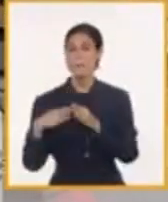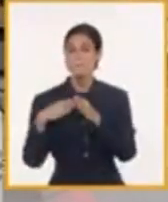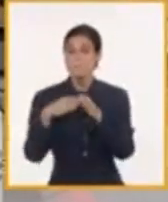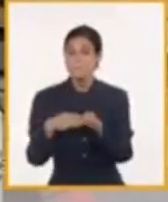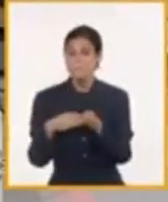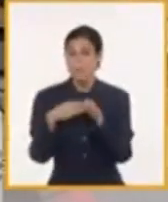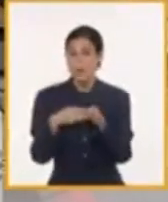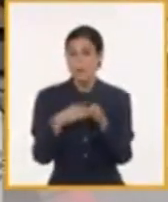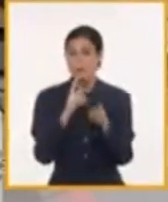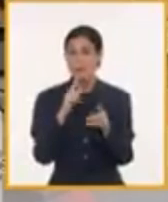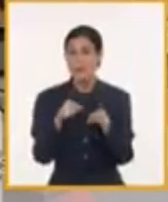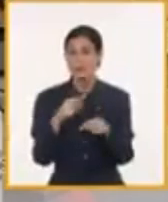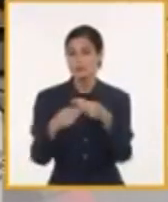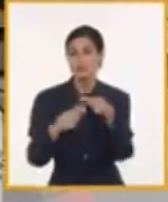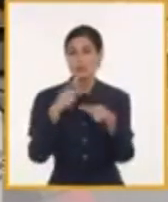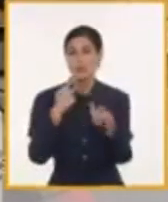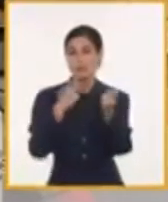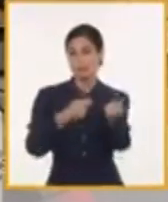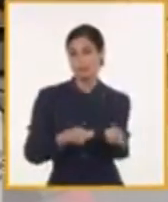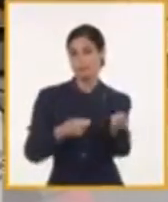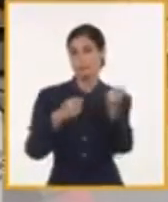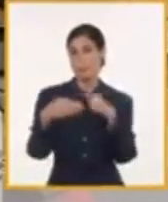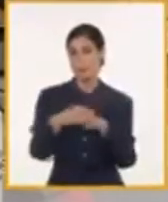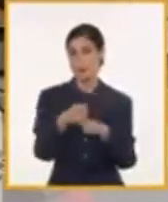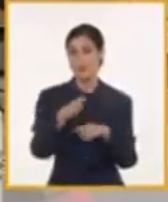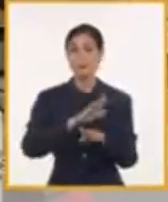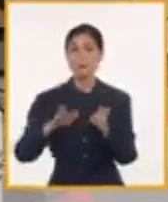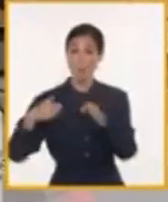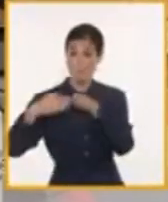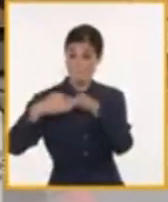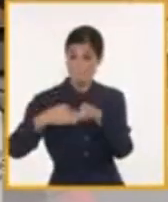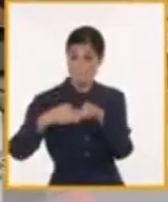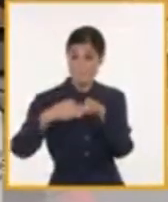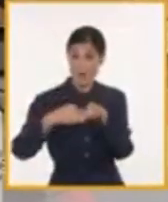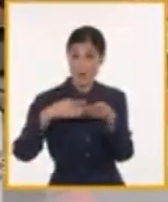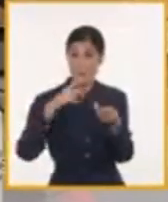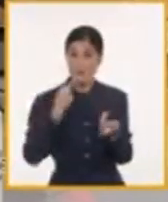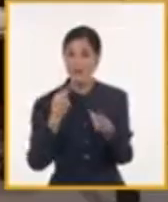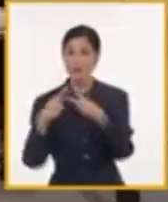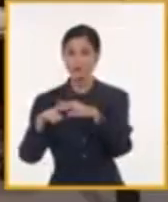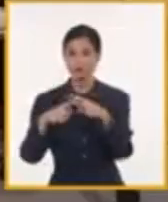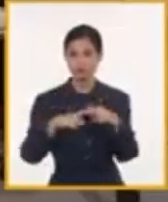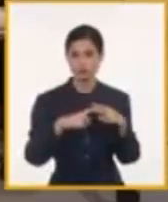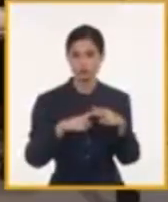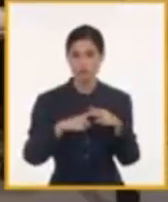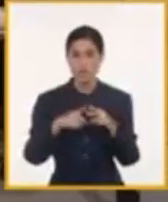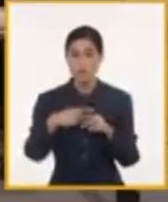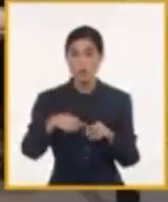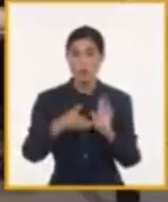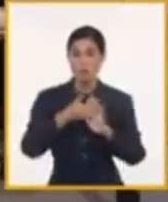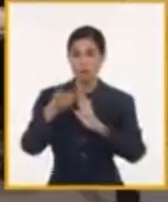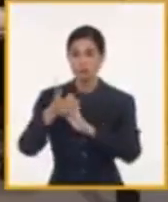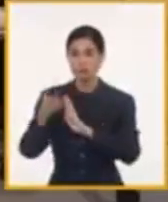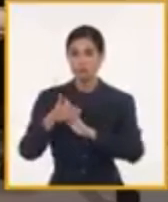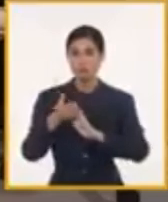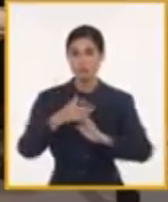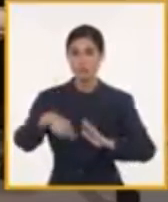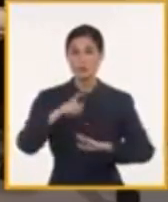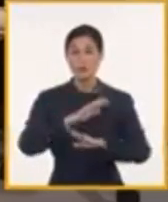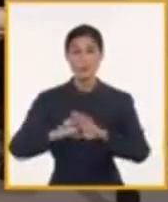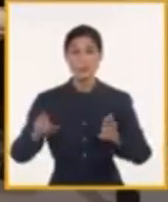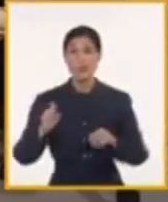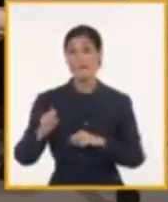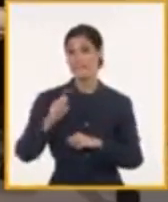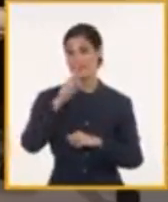posteriormente se van a referir al programa con el que nosotros contamos de reparación y construcción naval, Y en el tema de las artes de